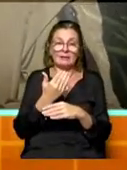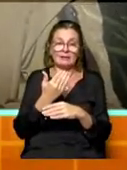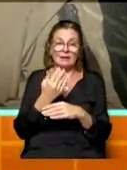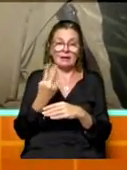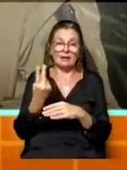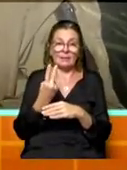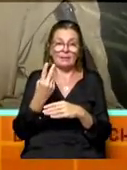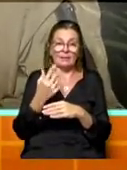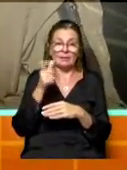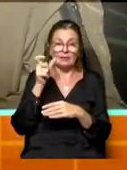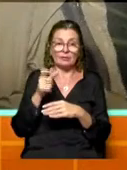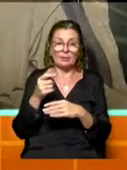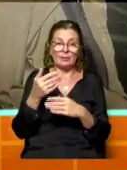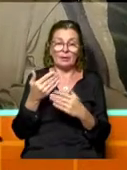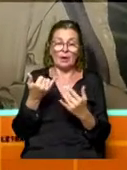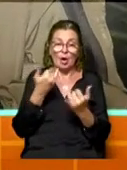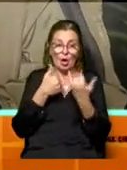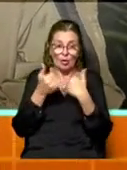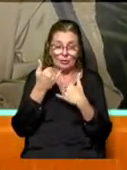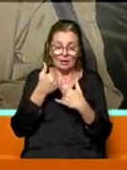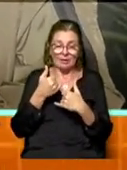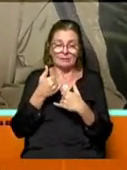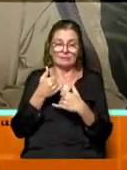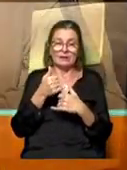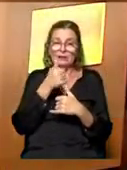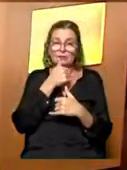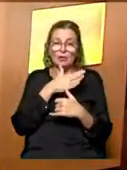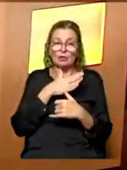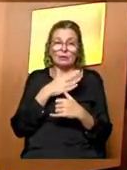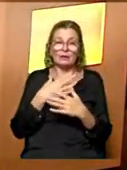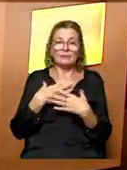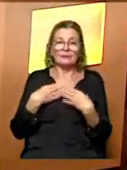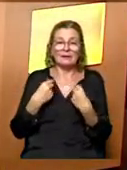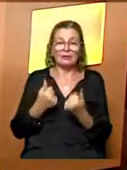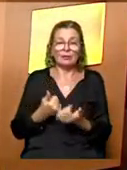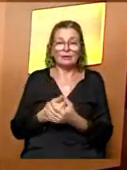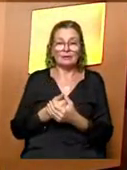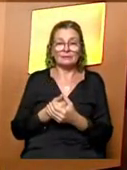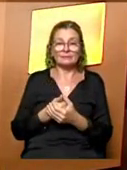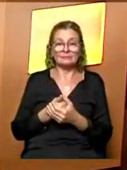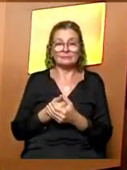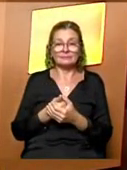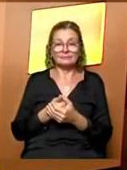vecinas por brindarnos su testimonio. Camilo, ¿sensaciones?